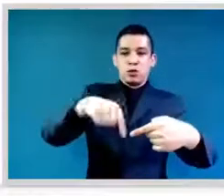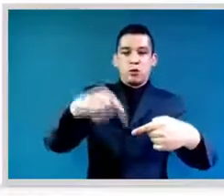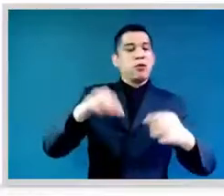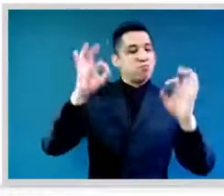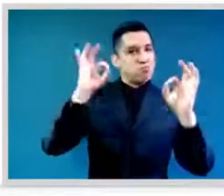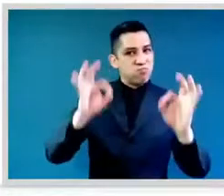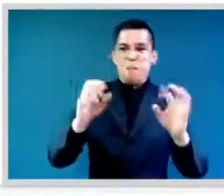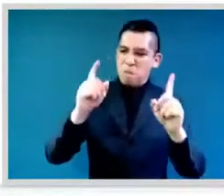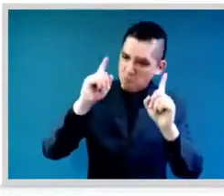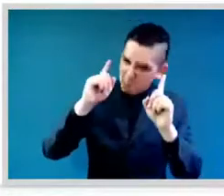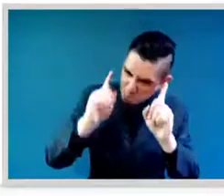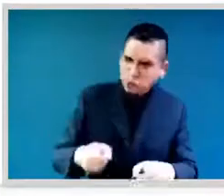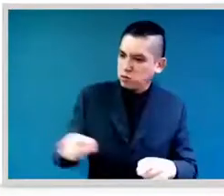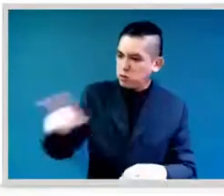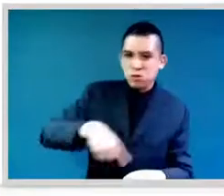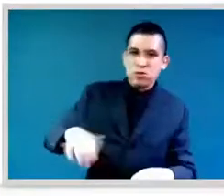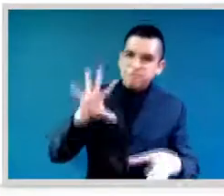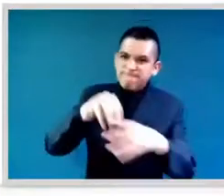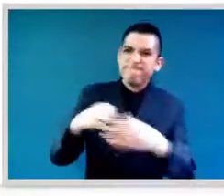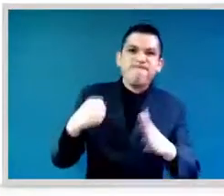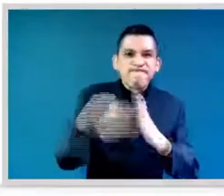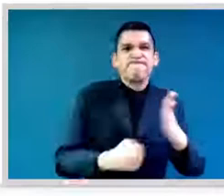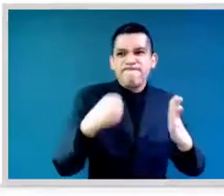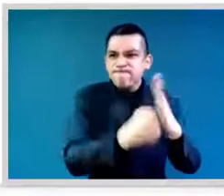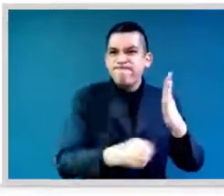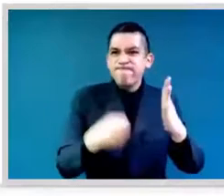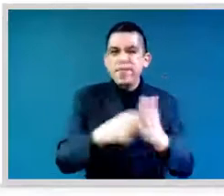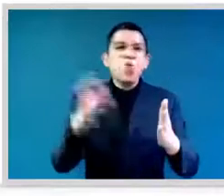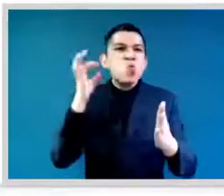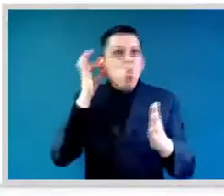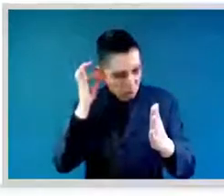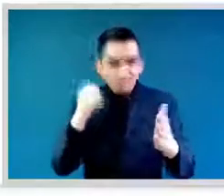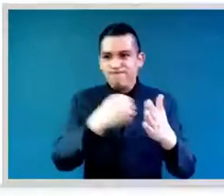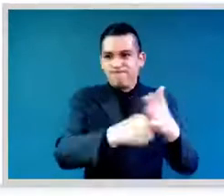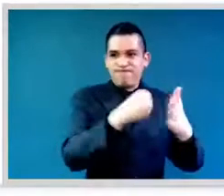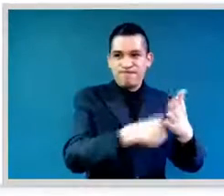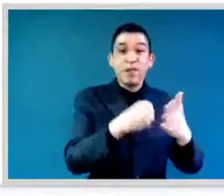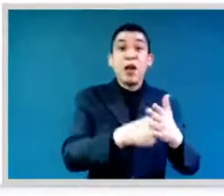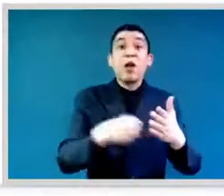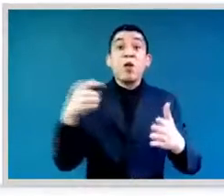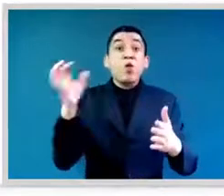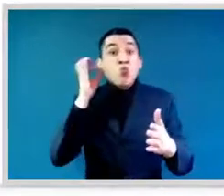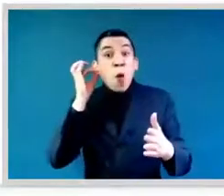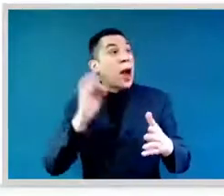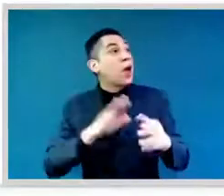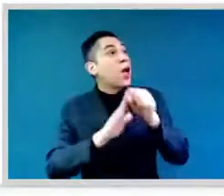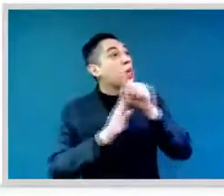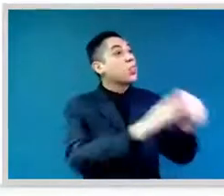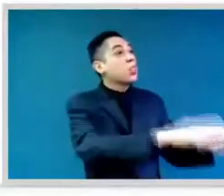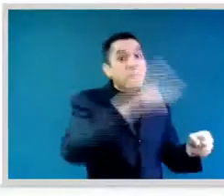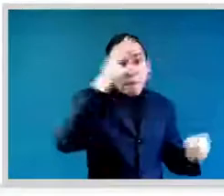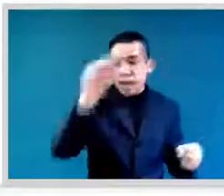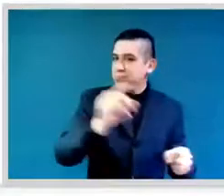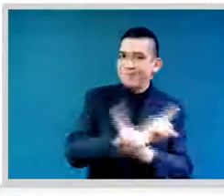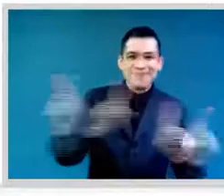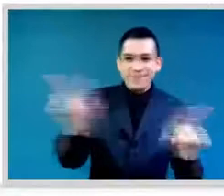mujeres que como decimos todas no es una lucha contra los hombres, es una lucha por mejorar los modelos de convivencia,